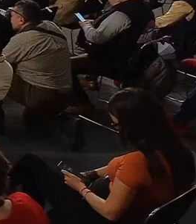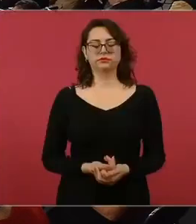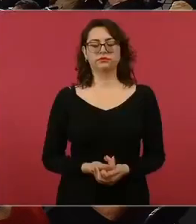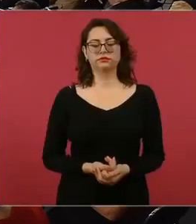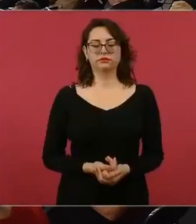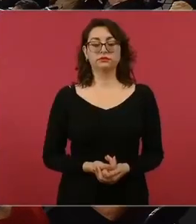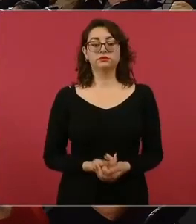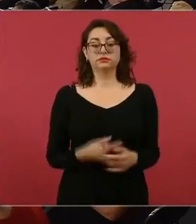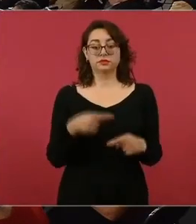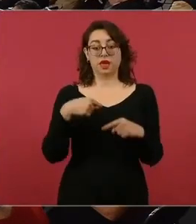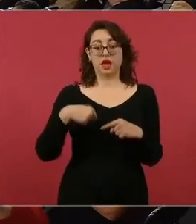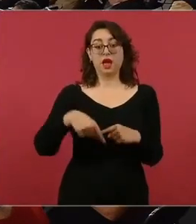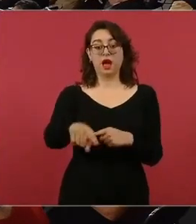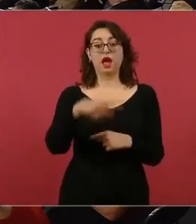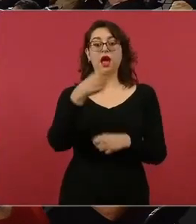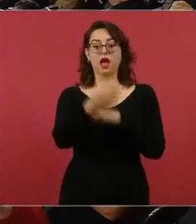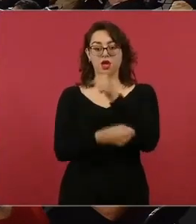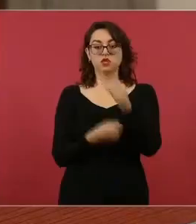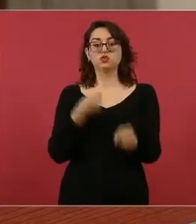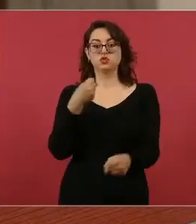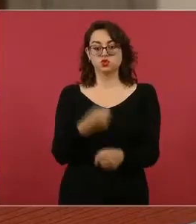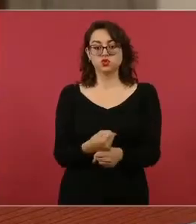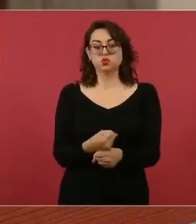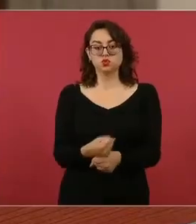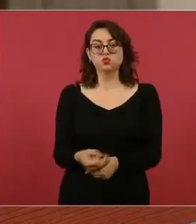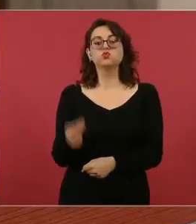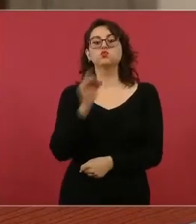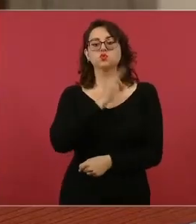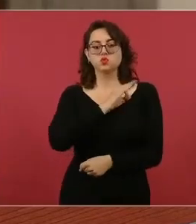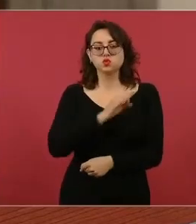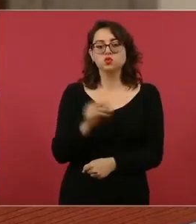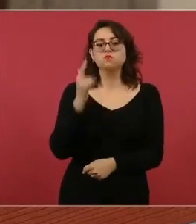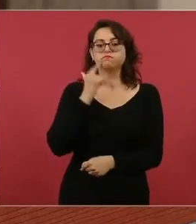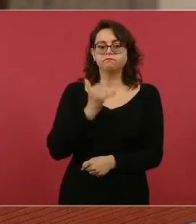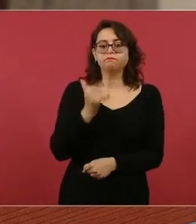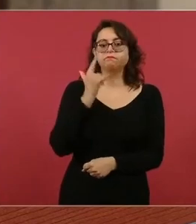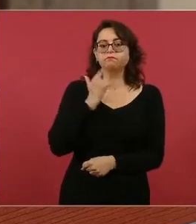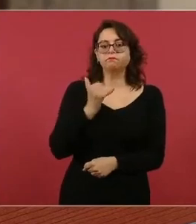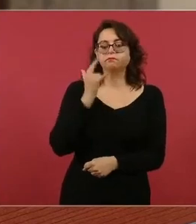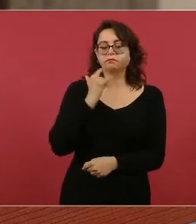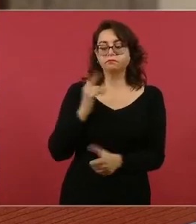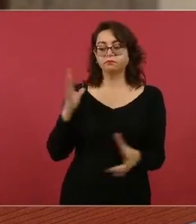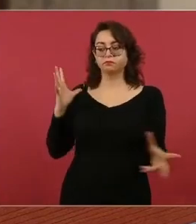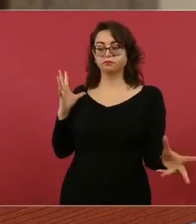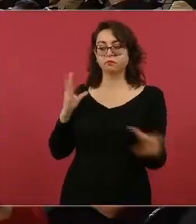llegar a 4% de crecimiento anual.